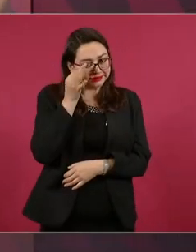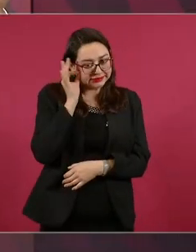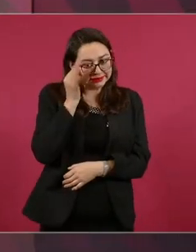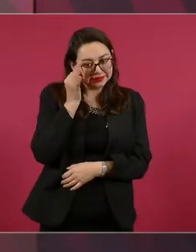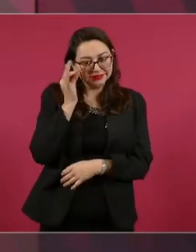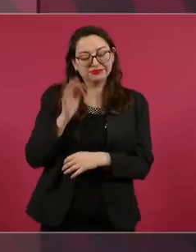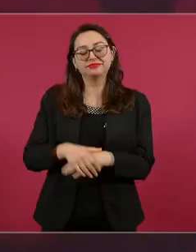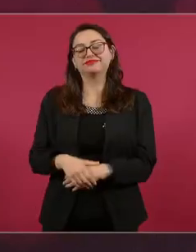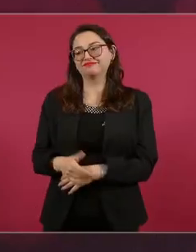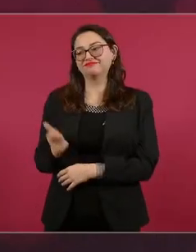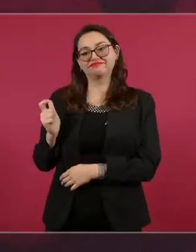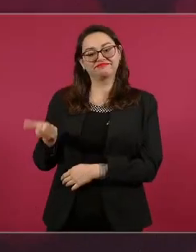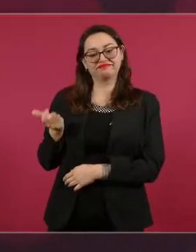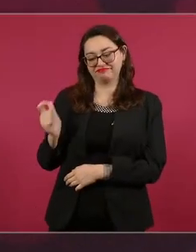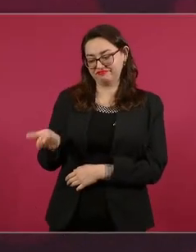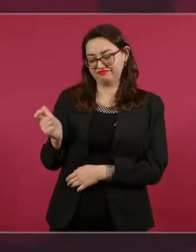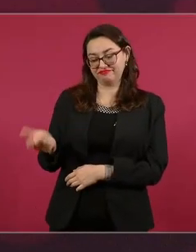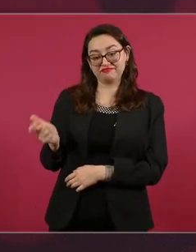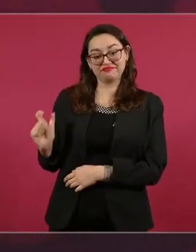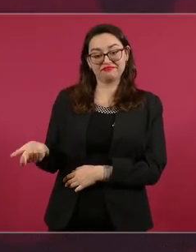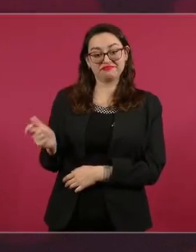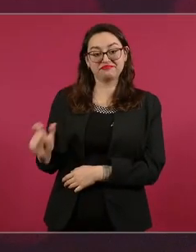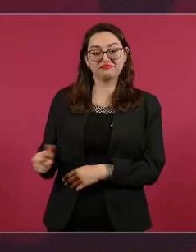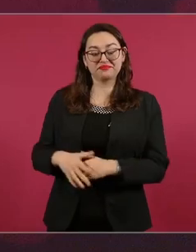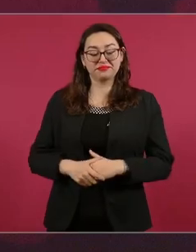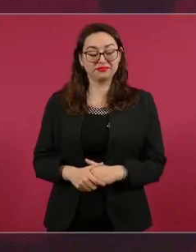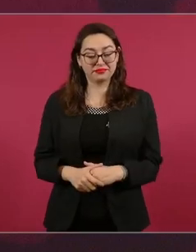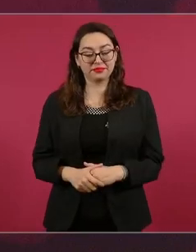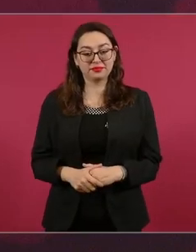Poderoso, caballero, don dinero.